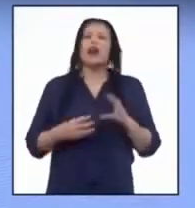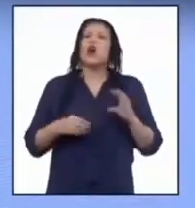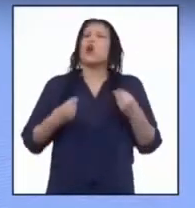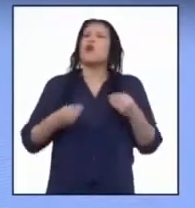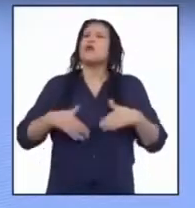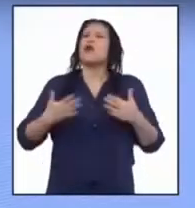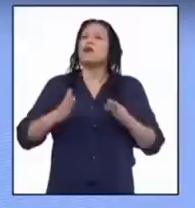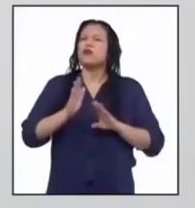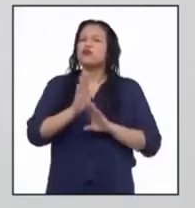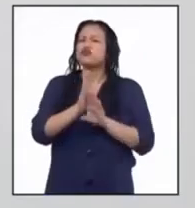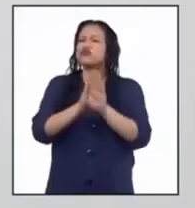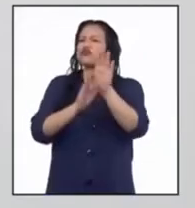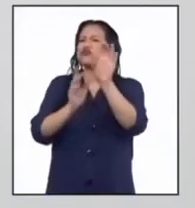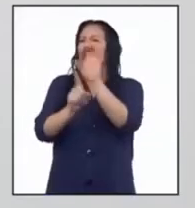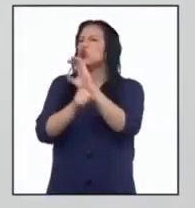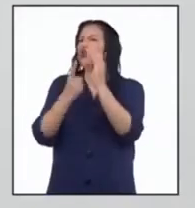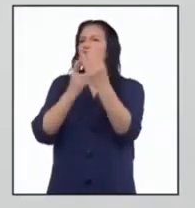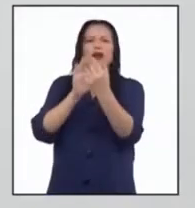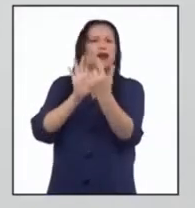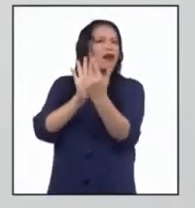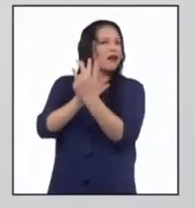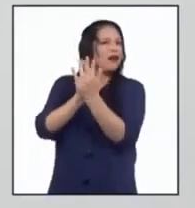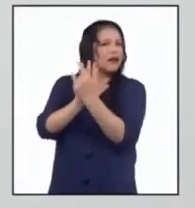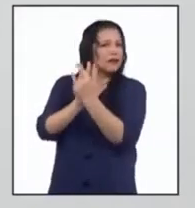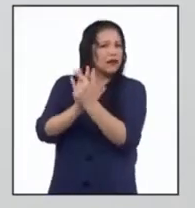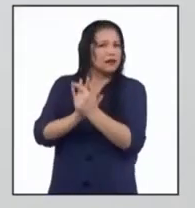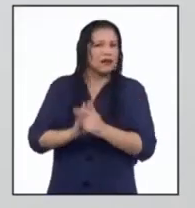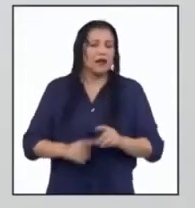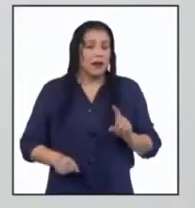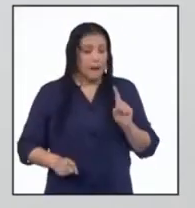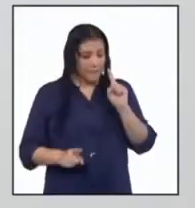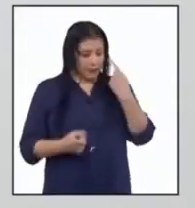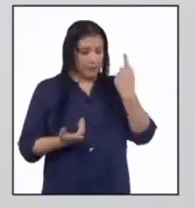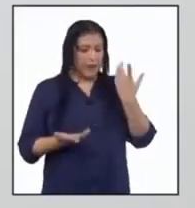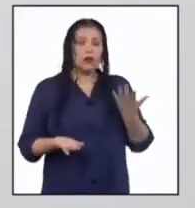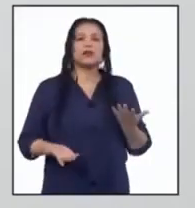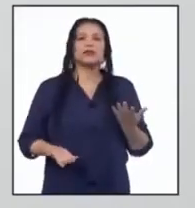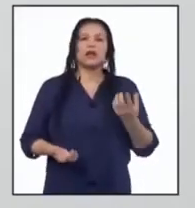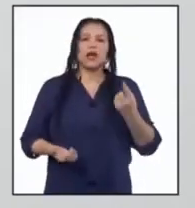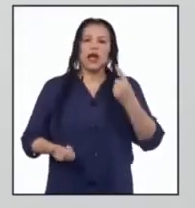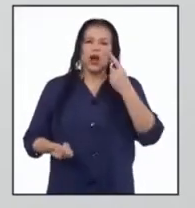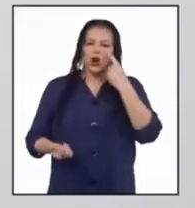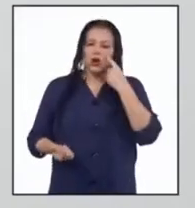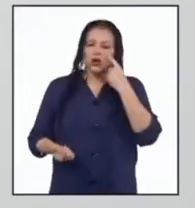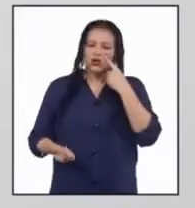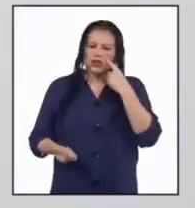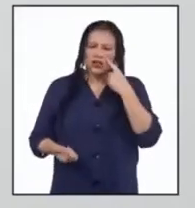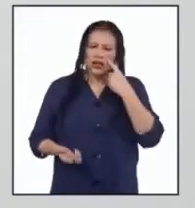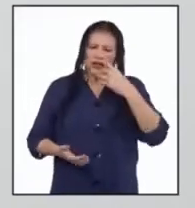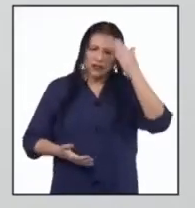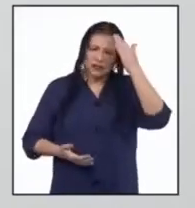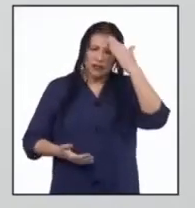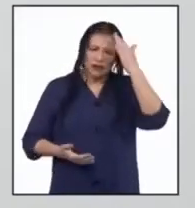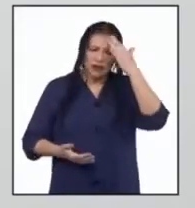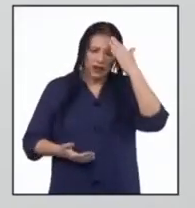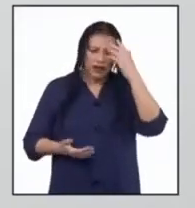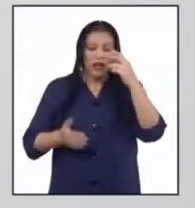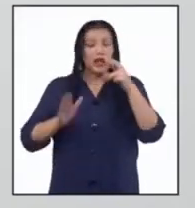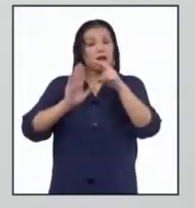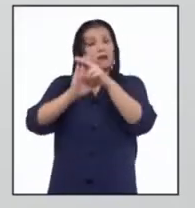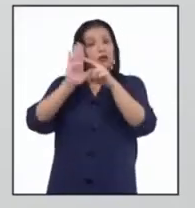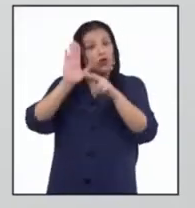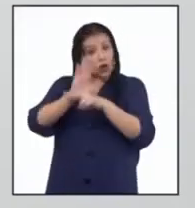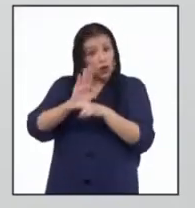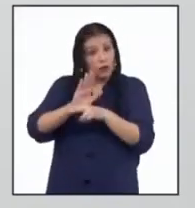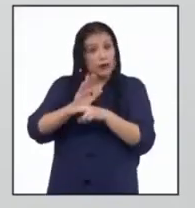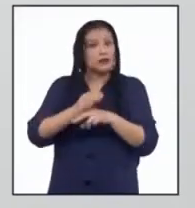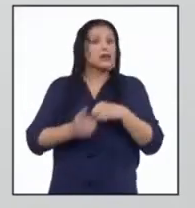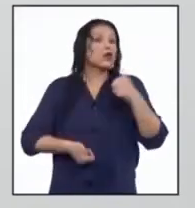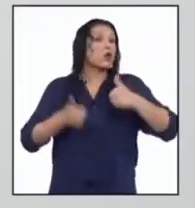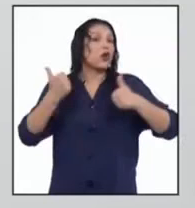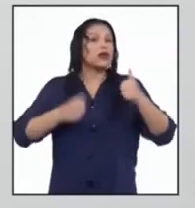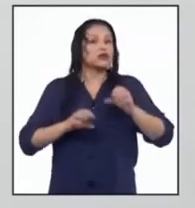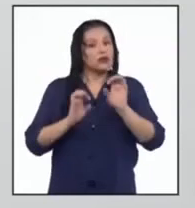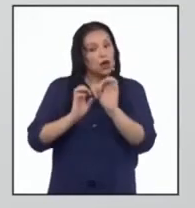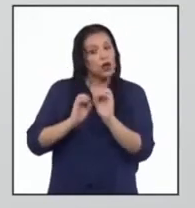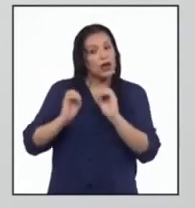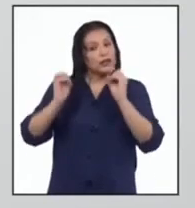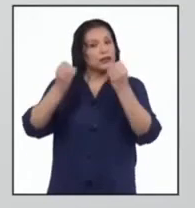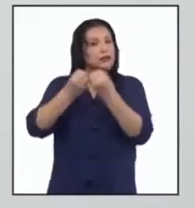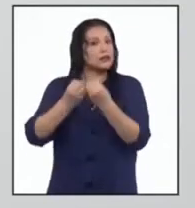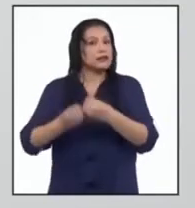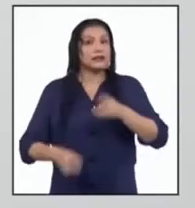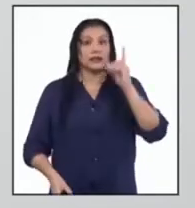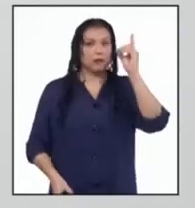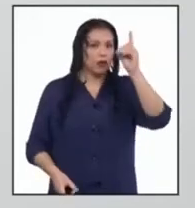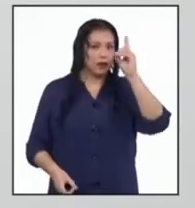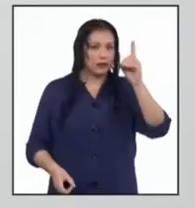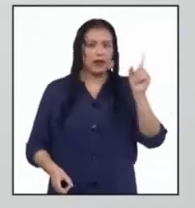cultura de la legalidad? Para eso, lo primero es conocer las normas y las instituciones democráticas,